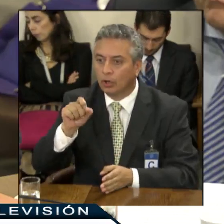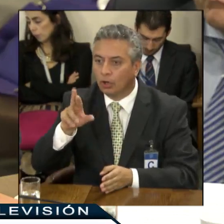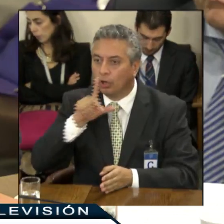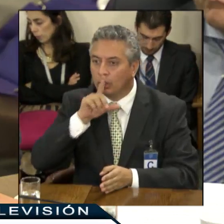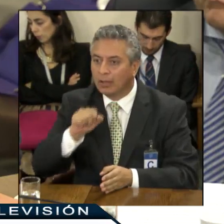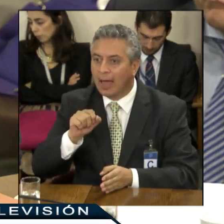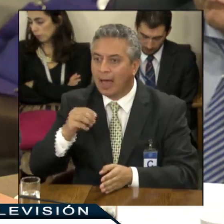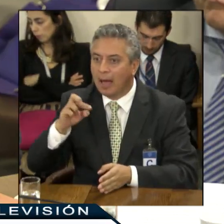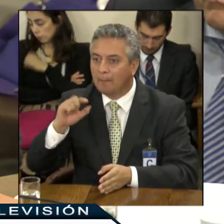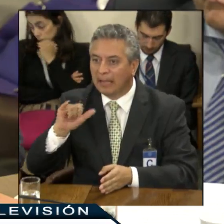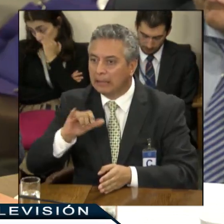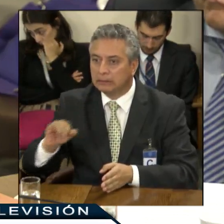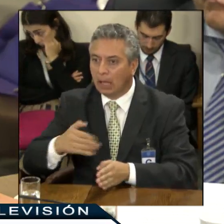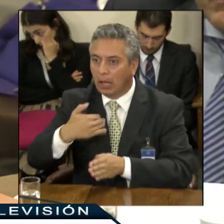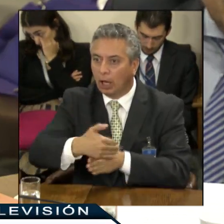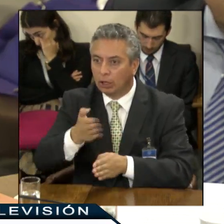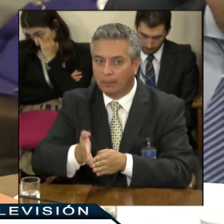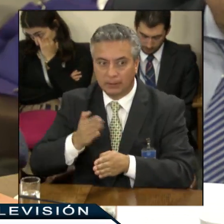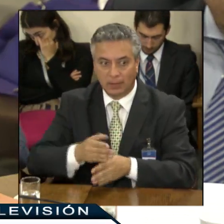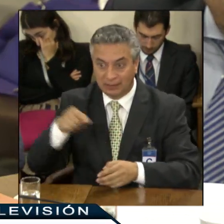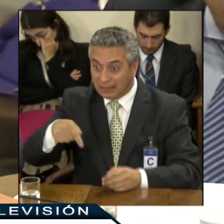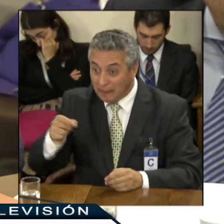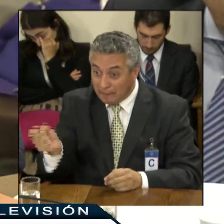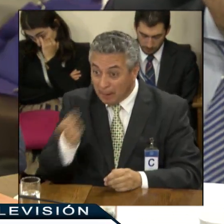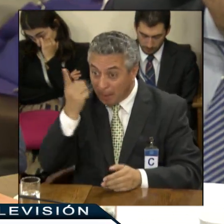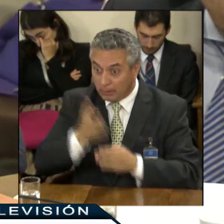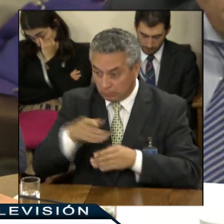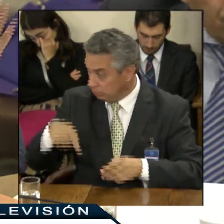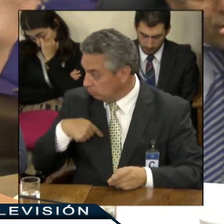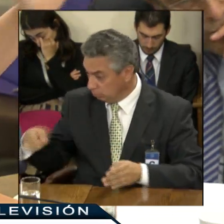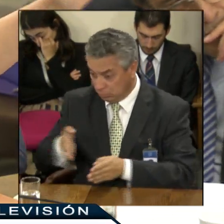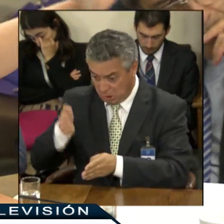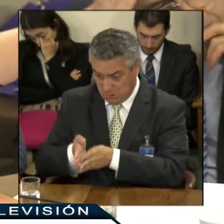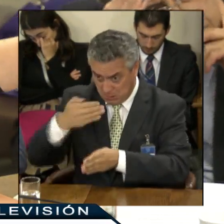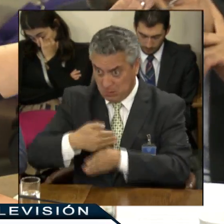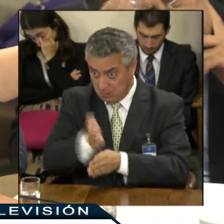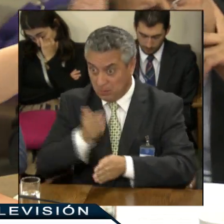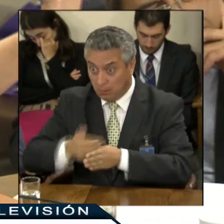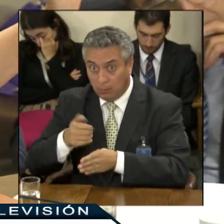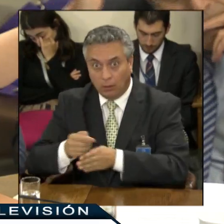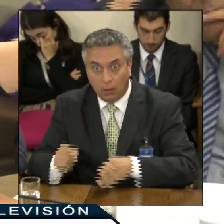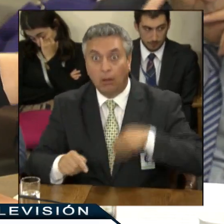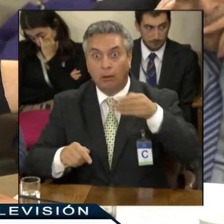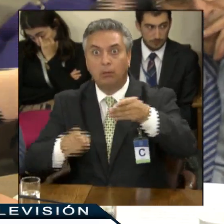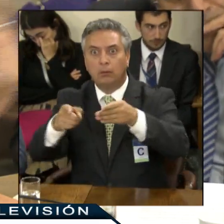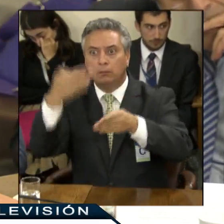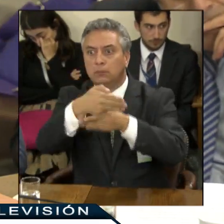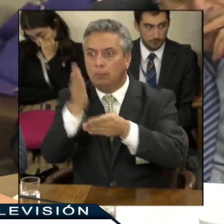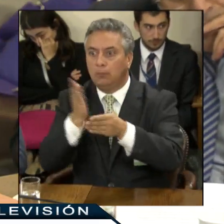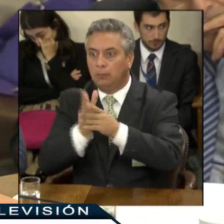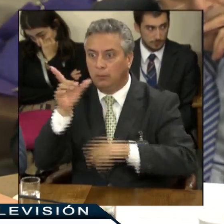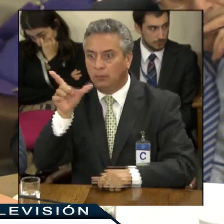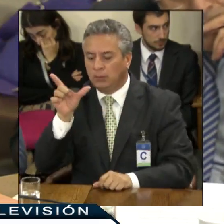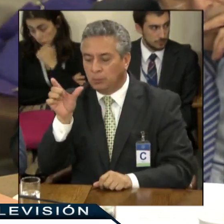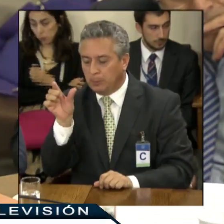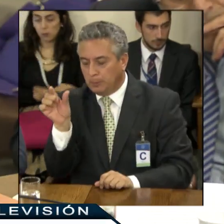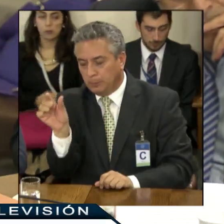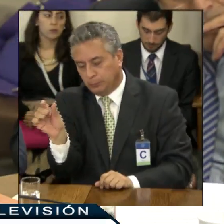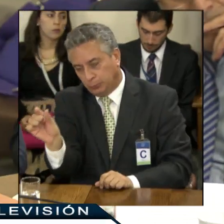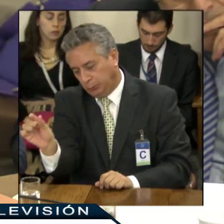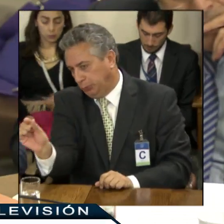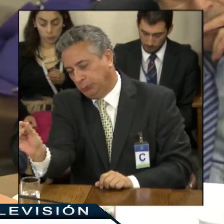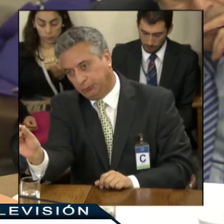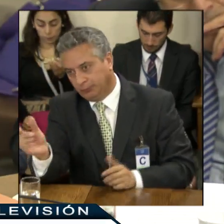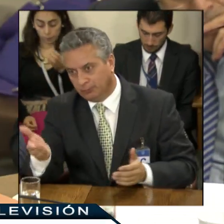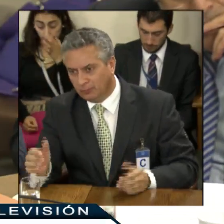primera etapa y la y lo que va a ocurrir si nosotros hacemos la cortapisa aquí lo que vamos en el senado es de nuevo el decreto 32